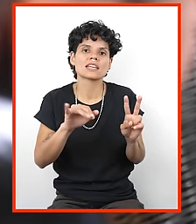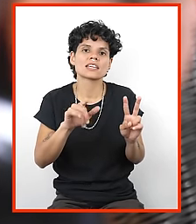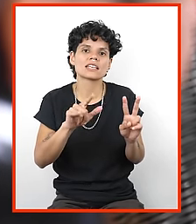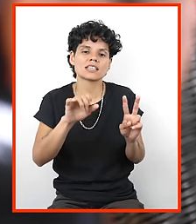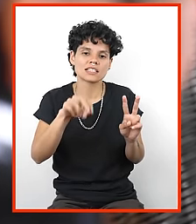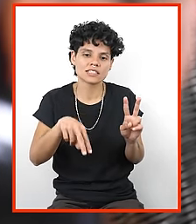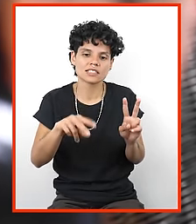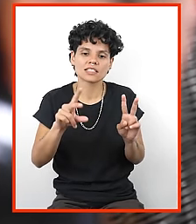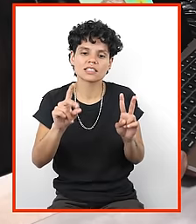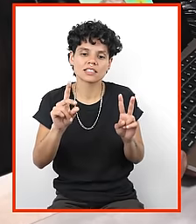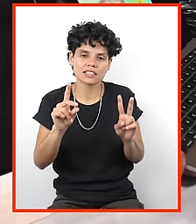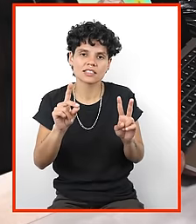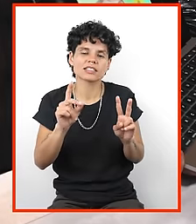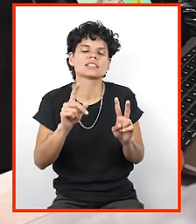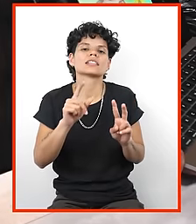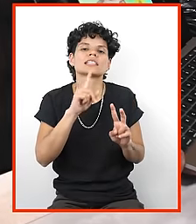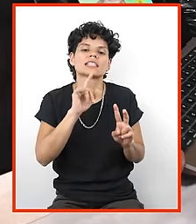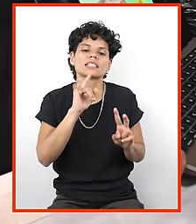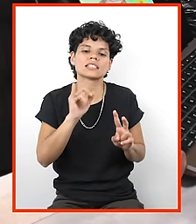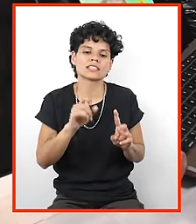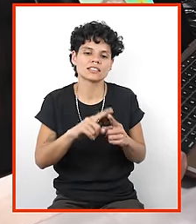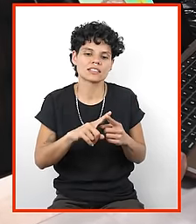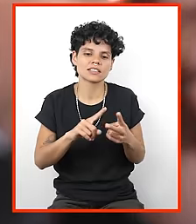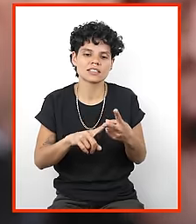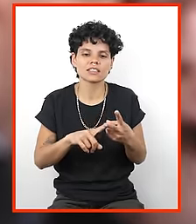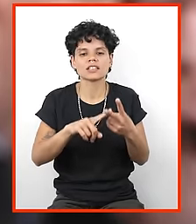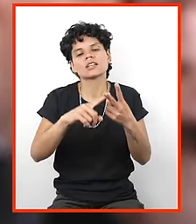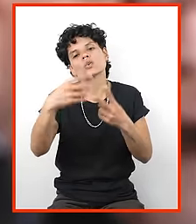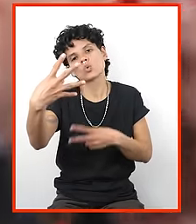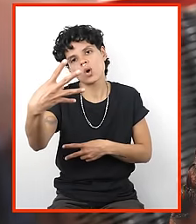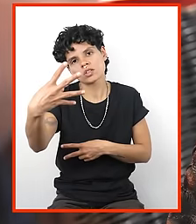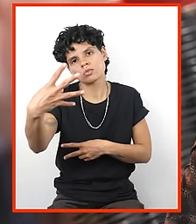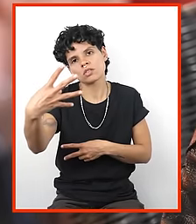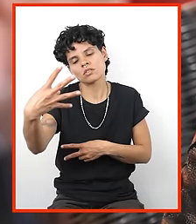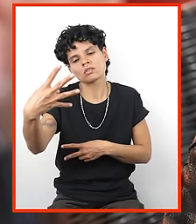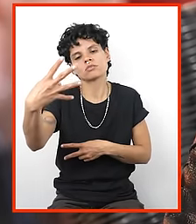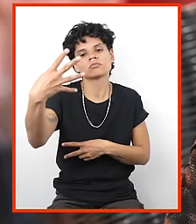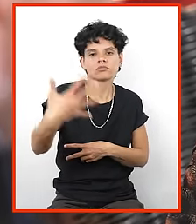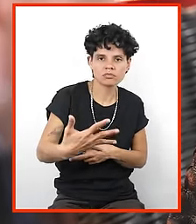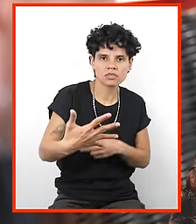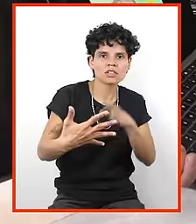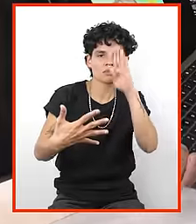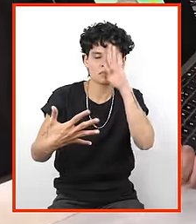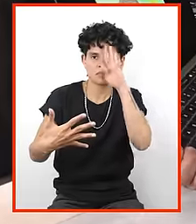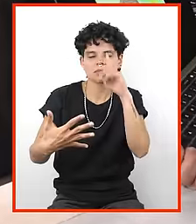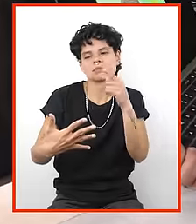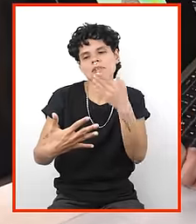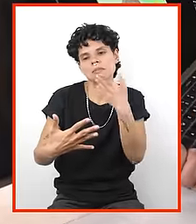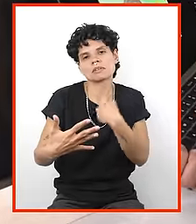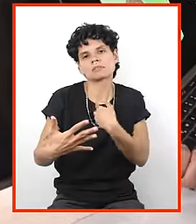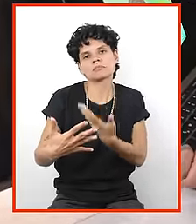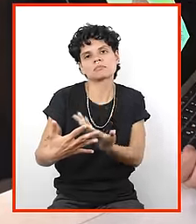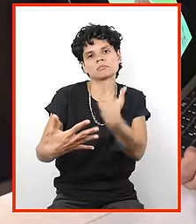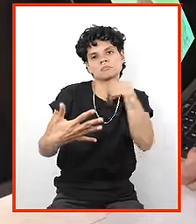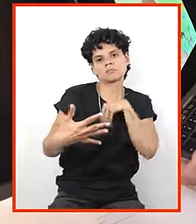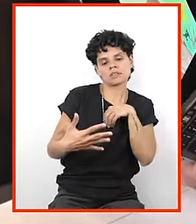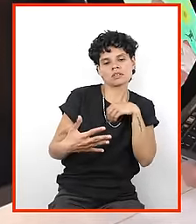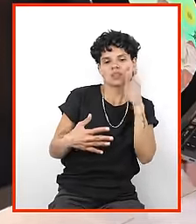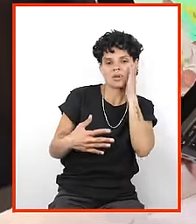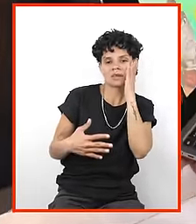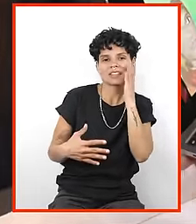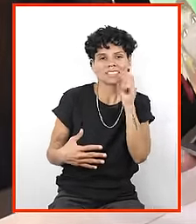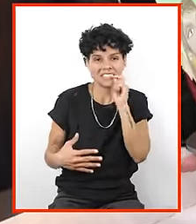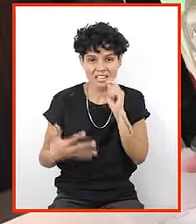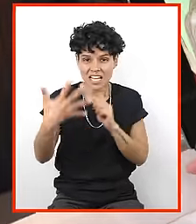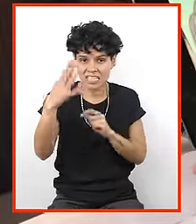Ya. Y cuatro perros y un perro que es del vecino, pero que igual al final es mío porque duerme con nosotros. Bueno, pero está bueno. O sea, tienes ahora mira. Dos